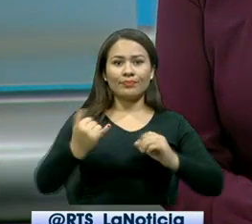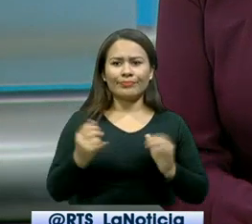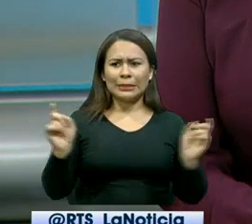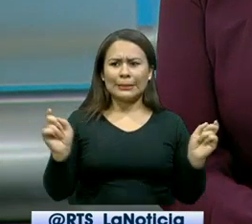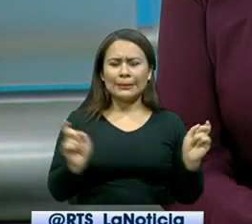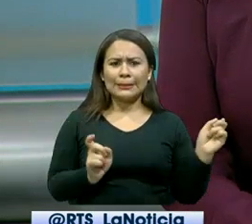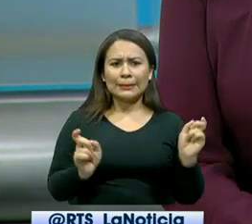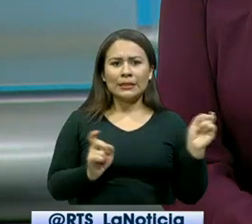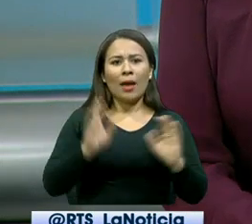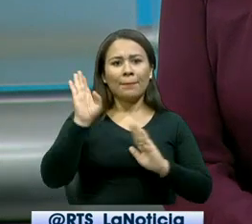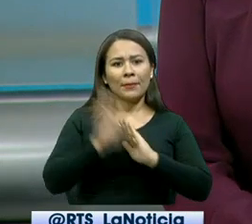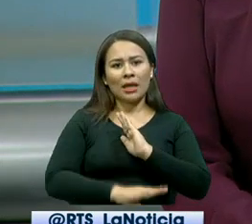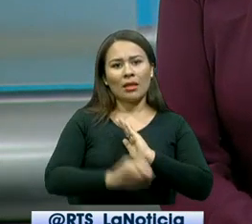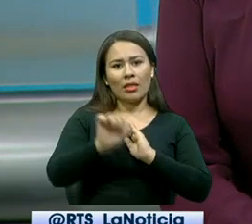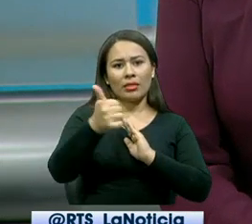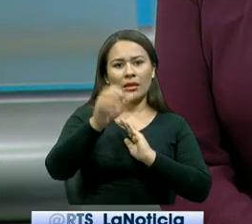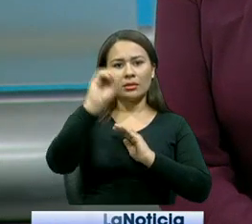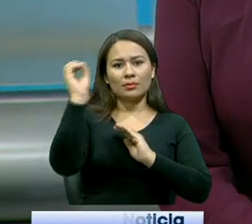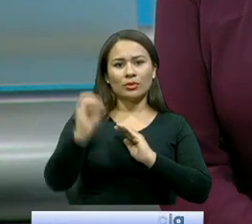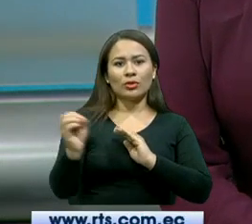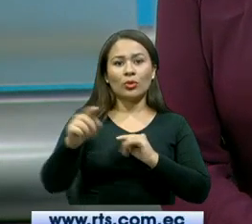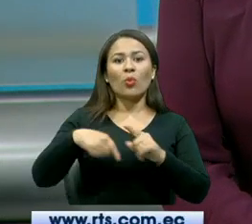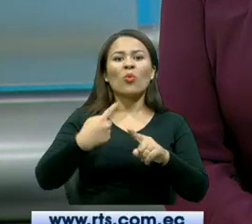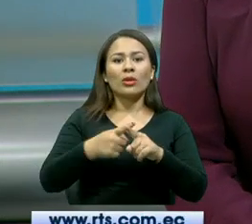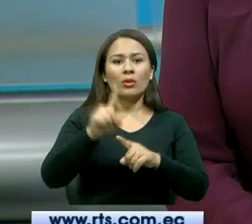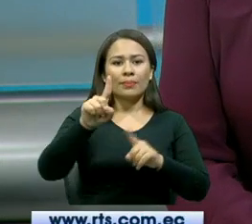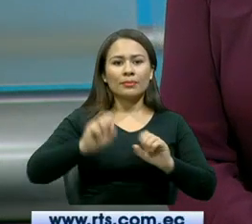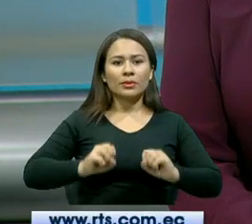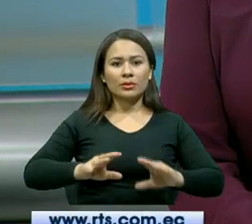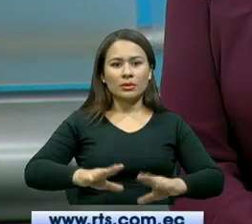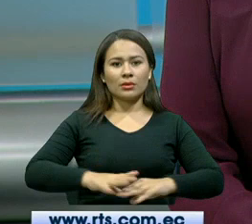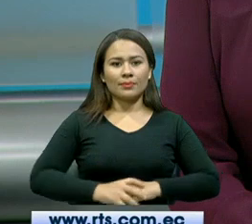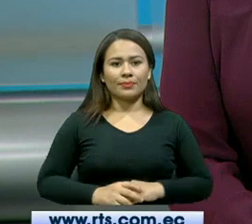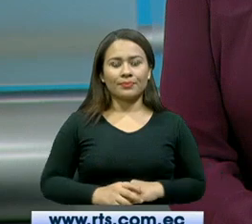reajustarán en un 10% a partir del 1 de septiembre.